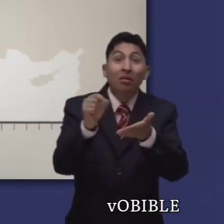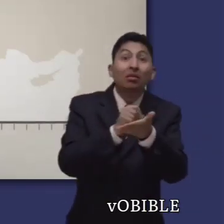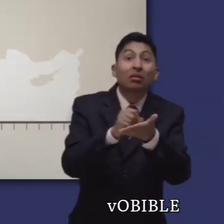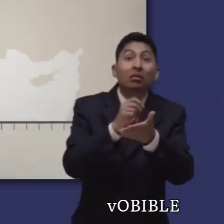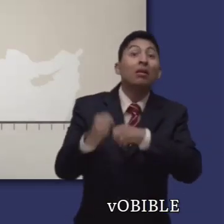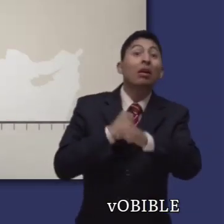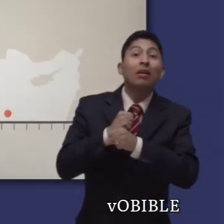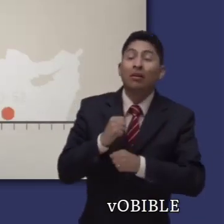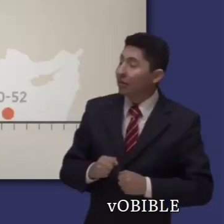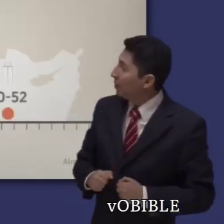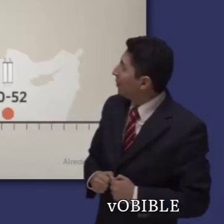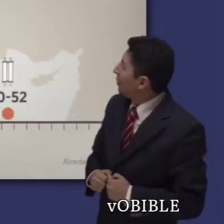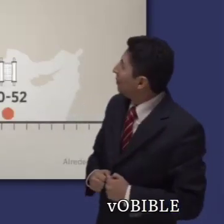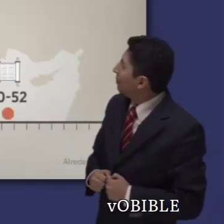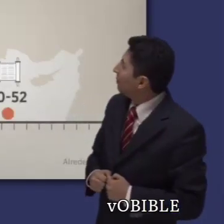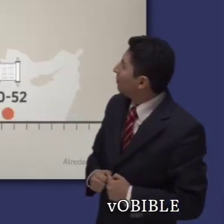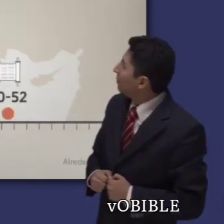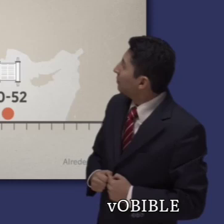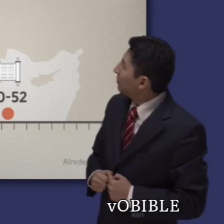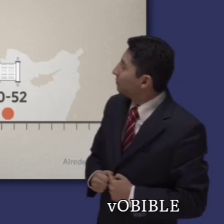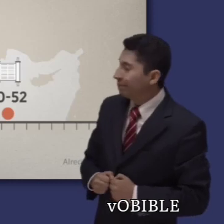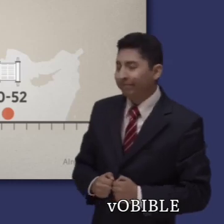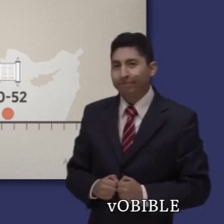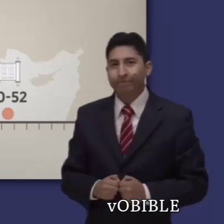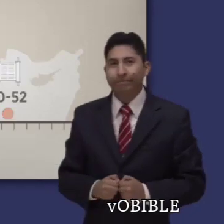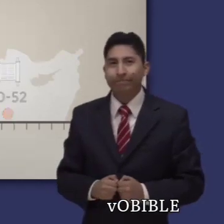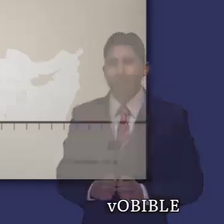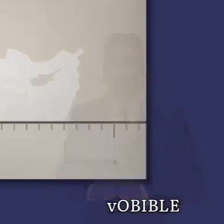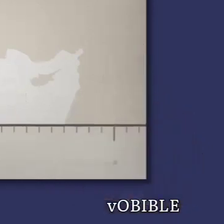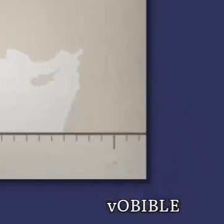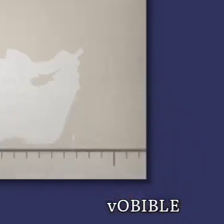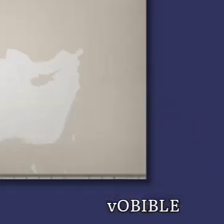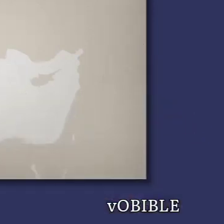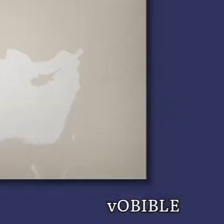Gálatas se escribió aproximadamente entre los años 50 y 52.